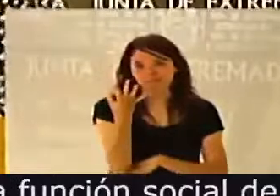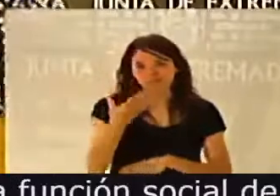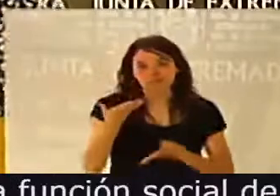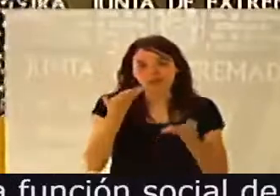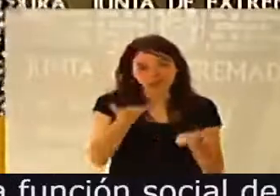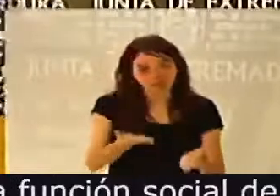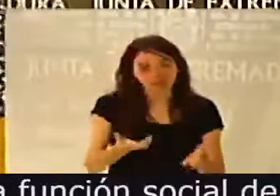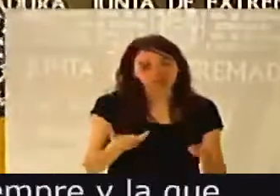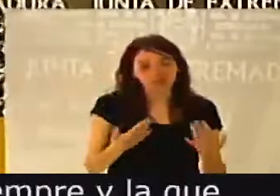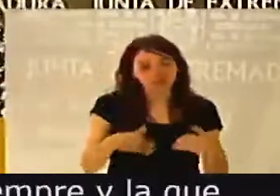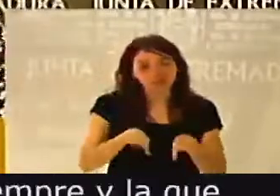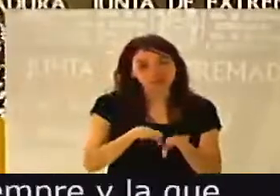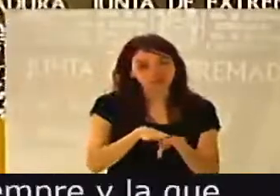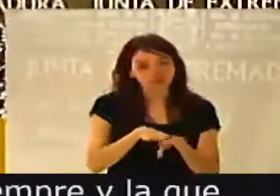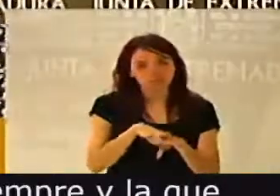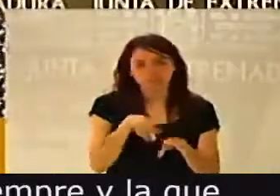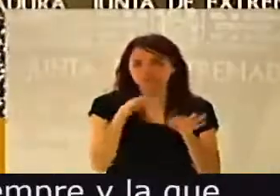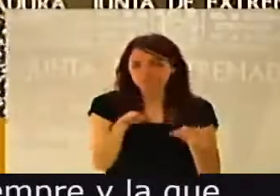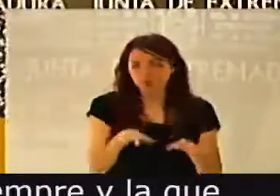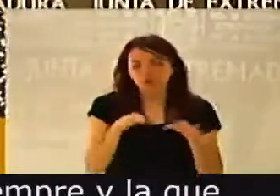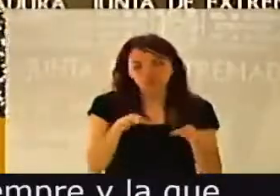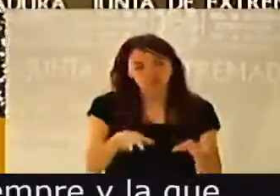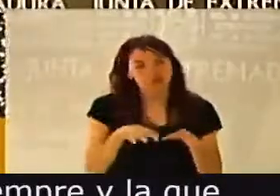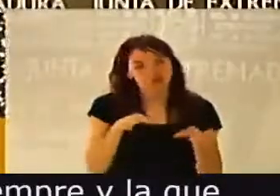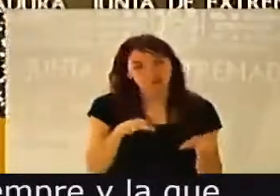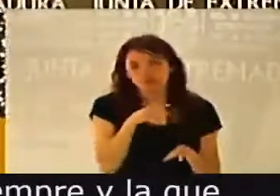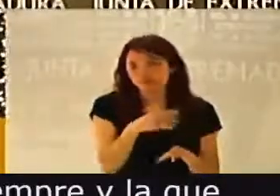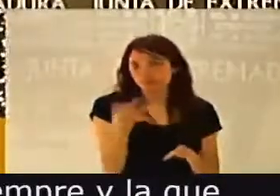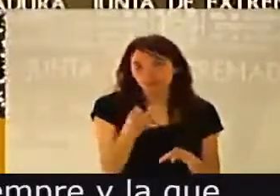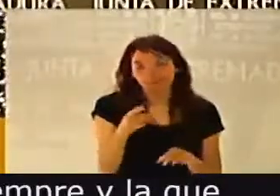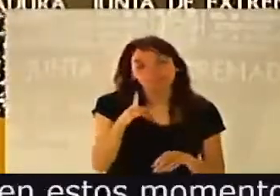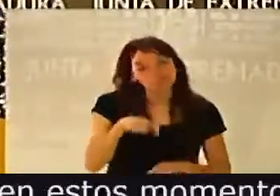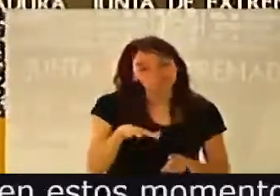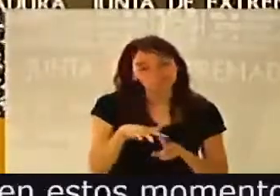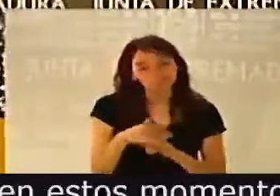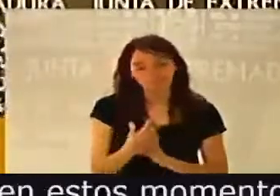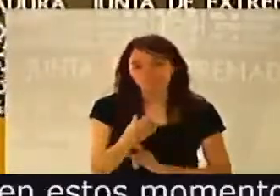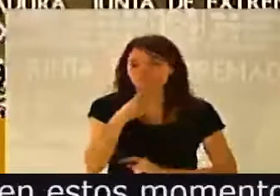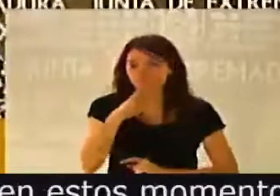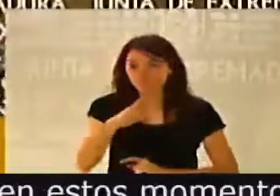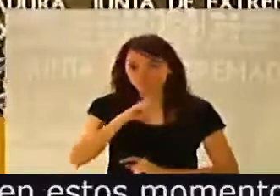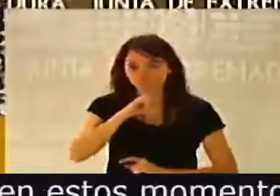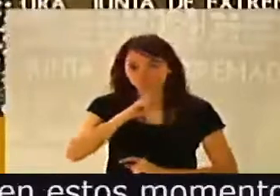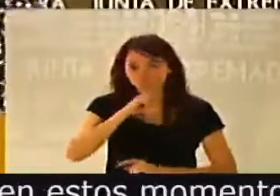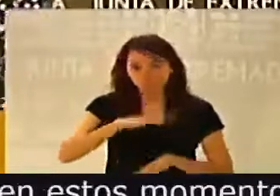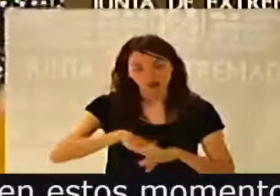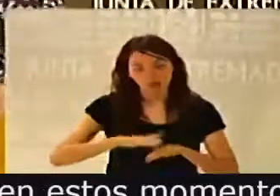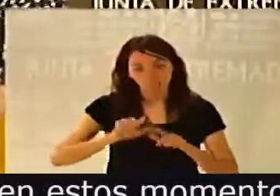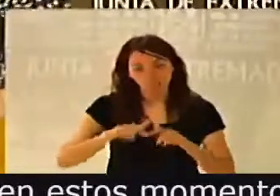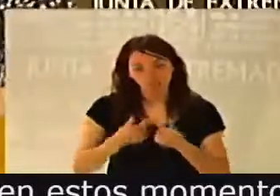entendemos que debe seguir teniendo también en estos momentos de dificultad para muchas familias en Extremadura.